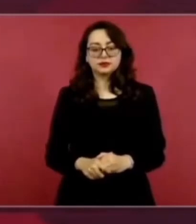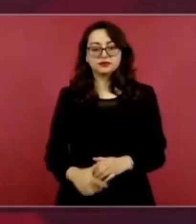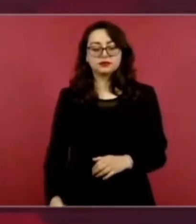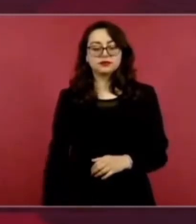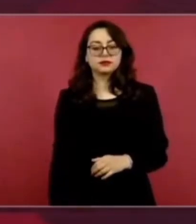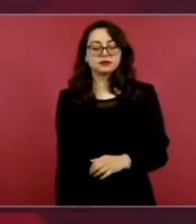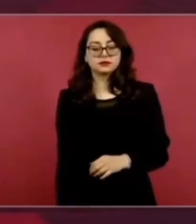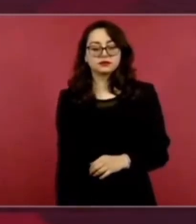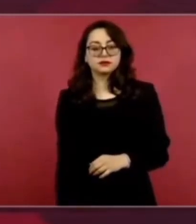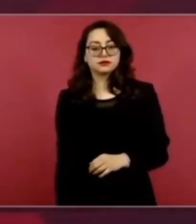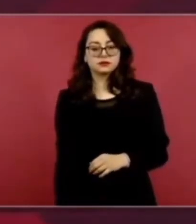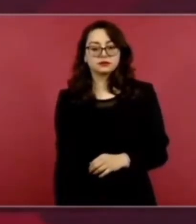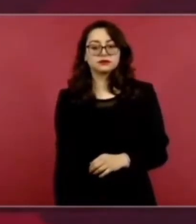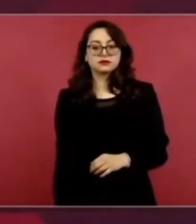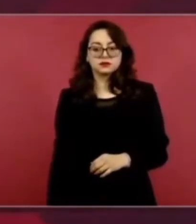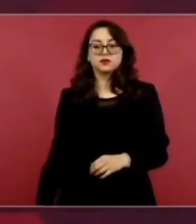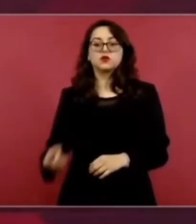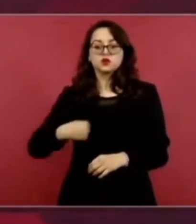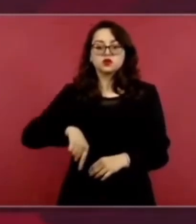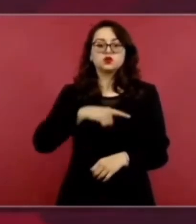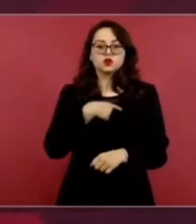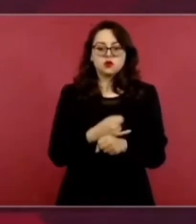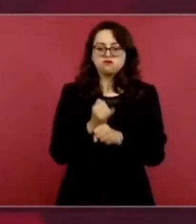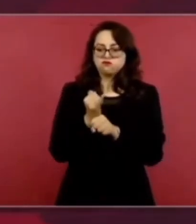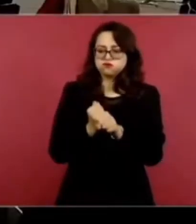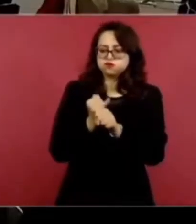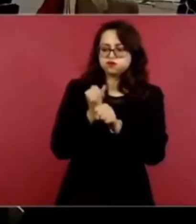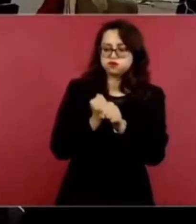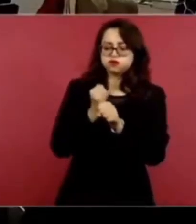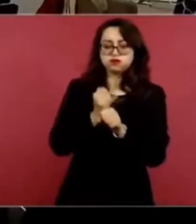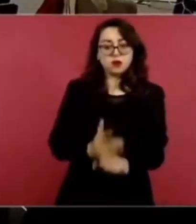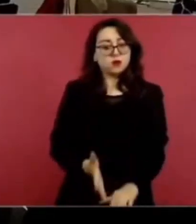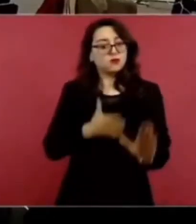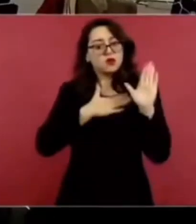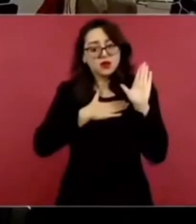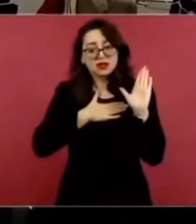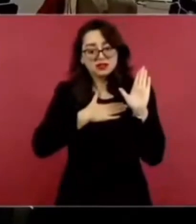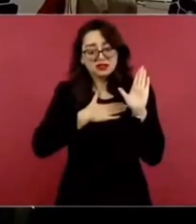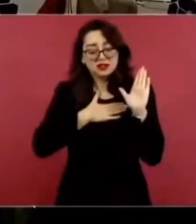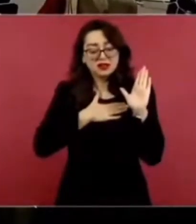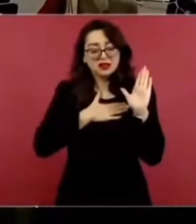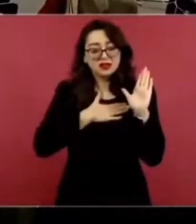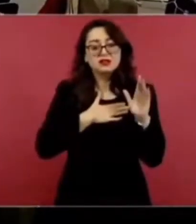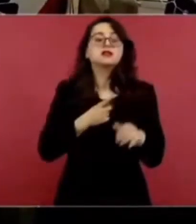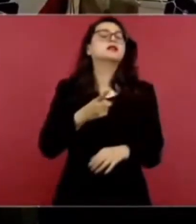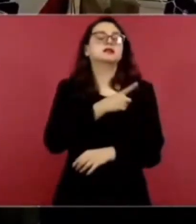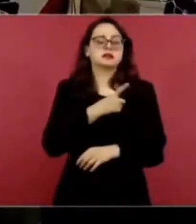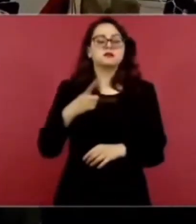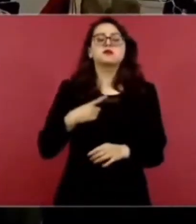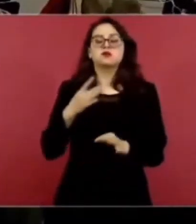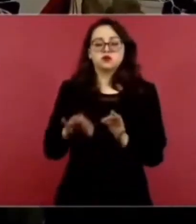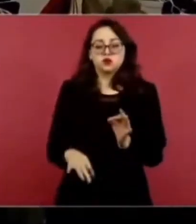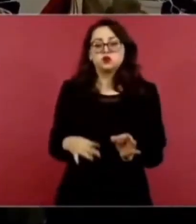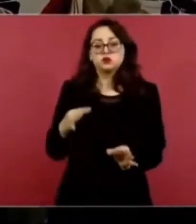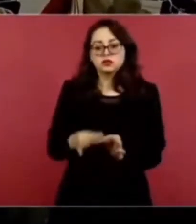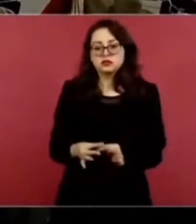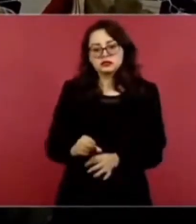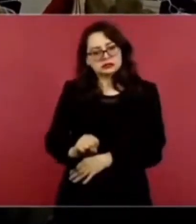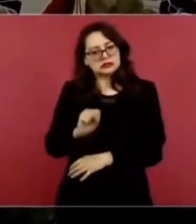Y vamos a cumplir el compromiso que tenemos con las madres, con los padres.